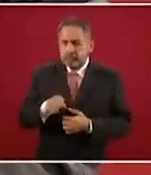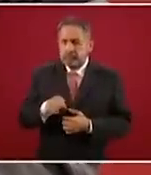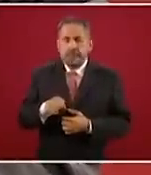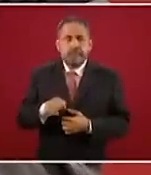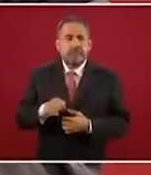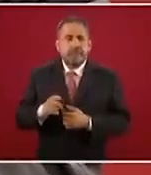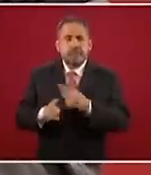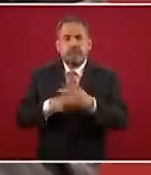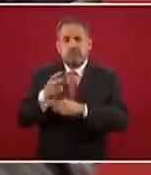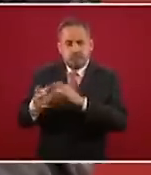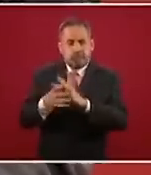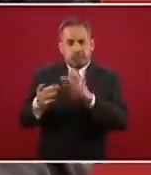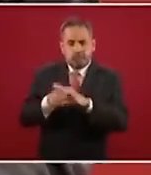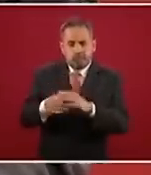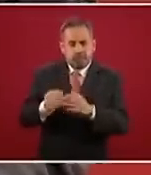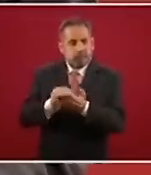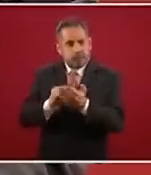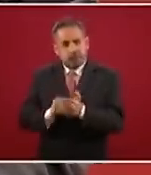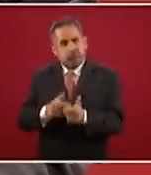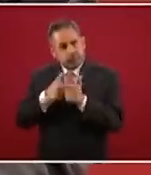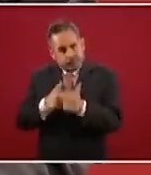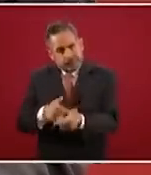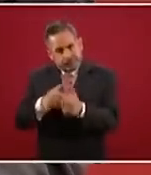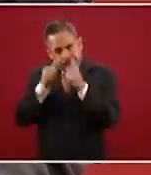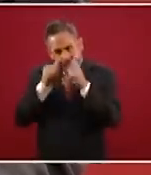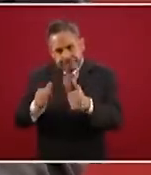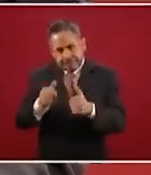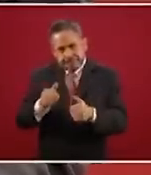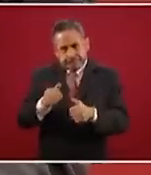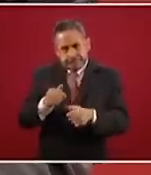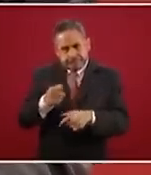vamos nosotros a seguir atendiendo